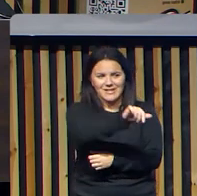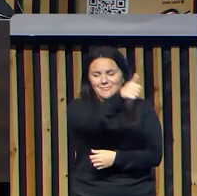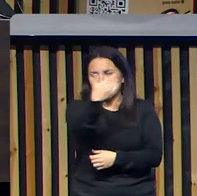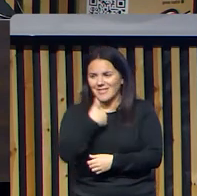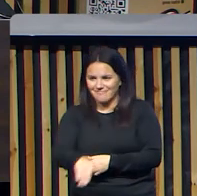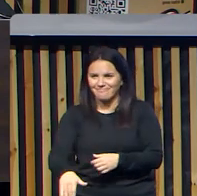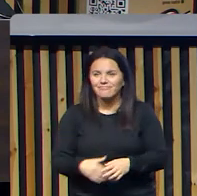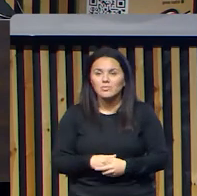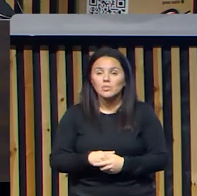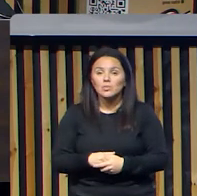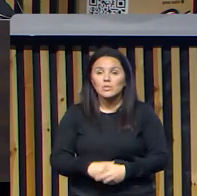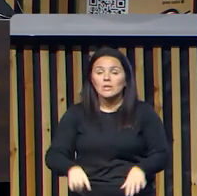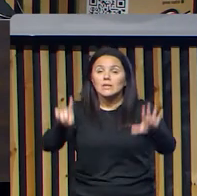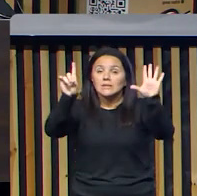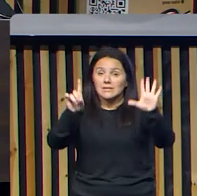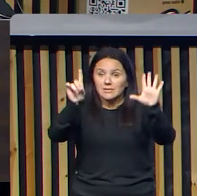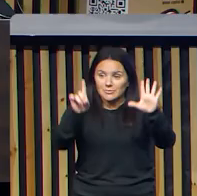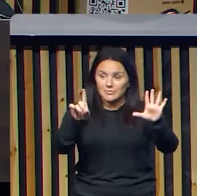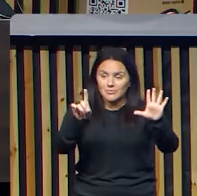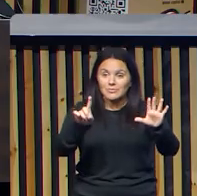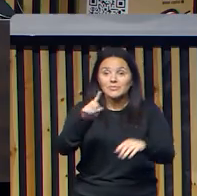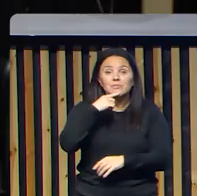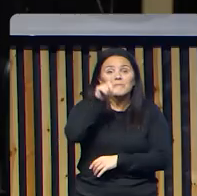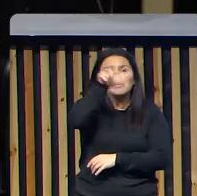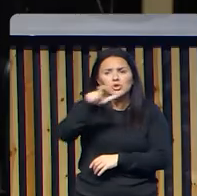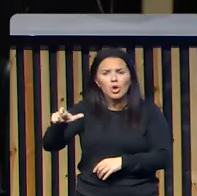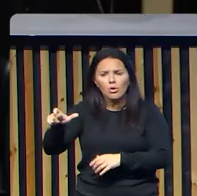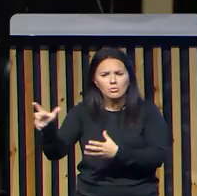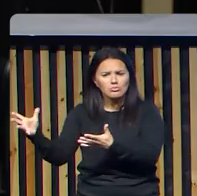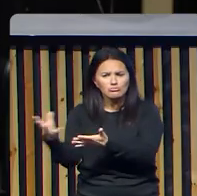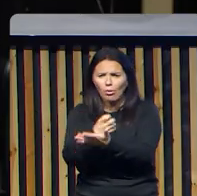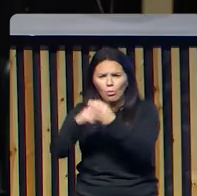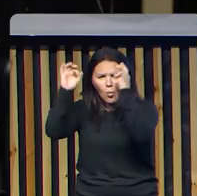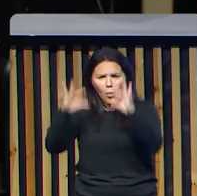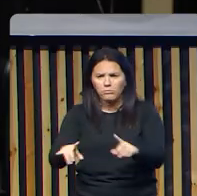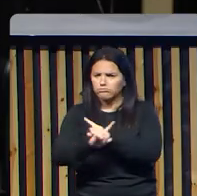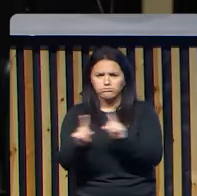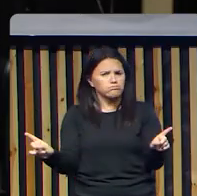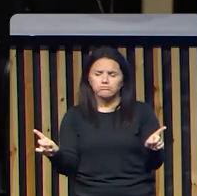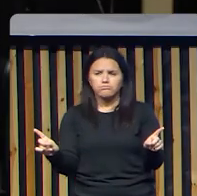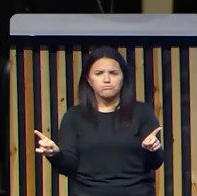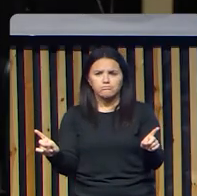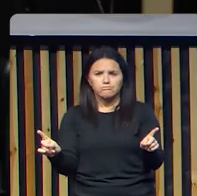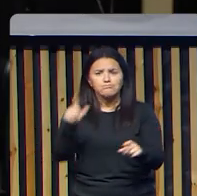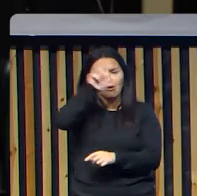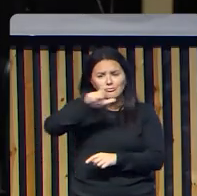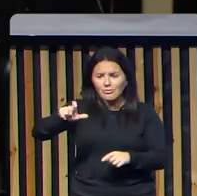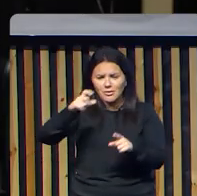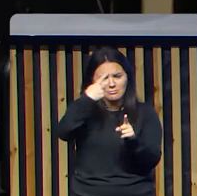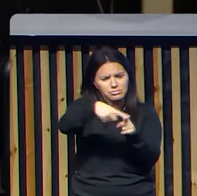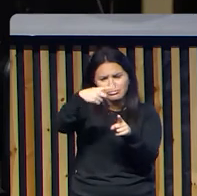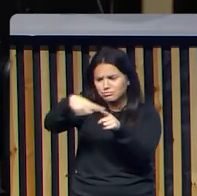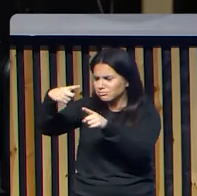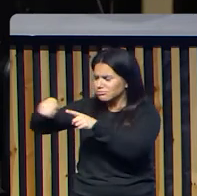bien 6 la ciudadanía no es homogénea no somos todos iguales sino diversa Y